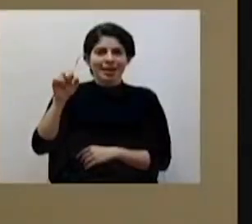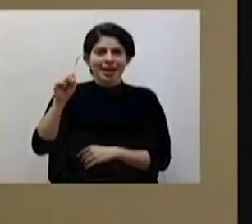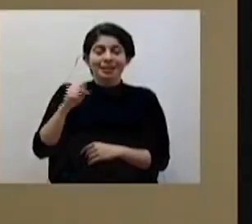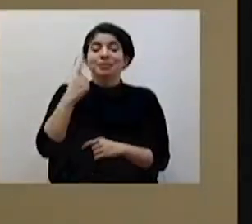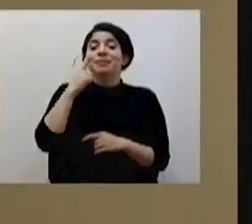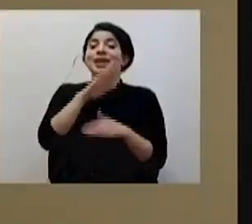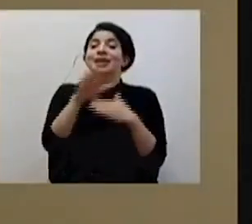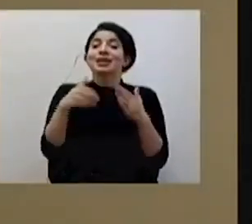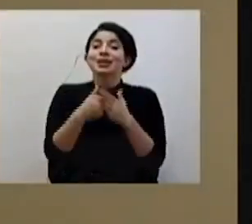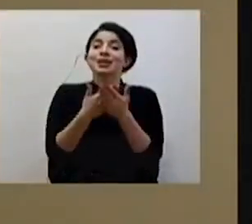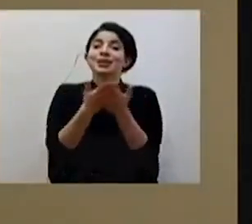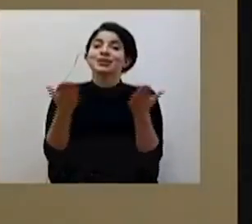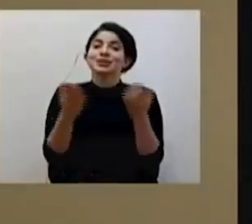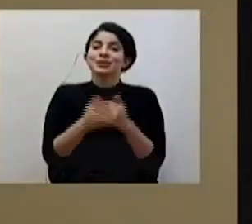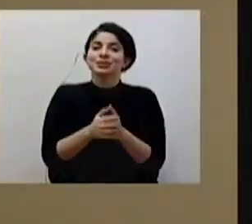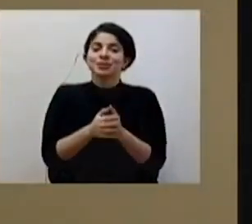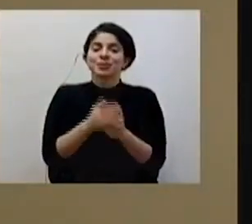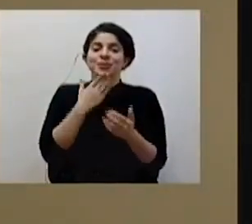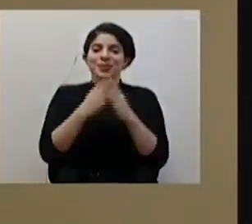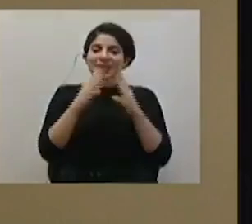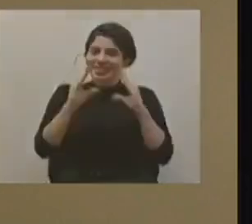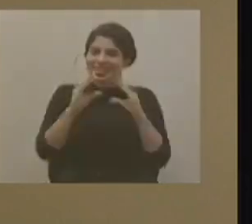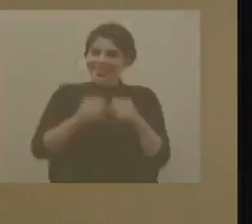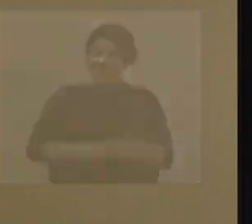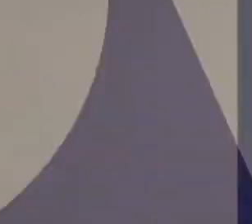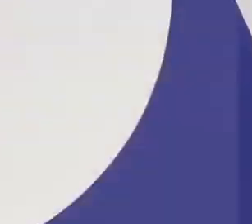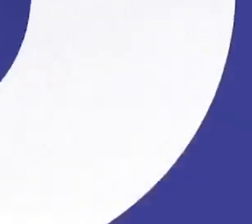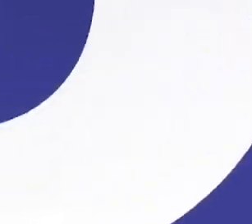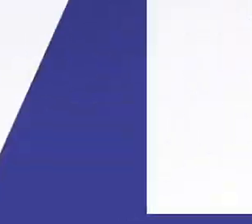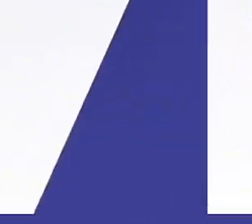A todos y todas, muy buenas tardes.